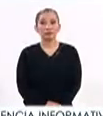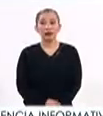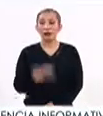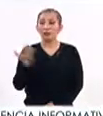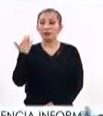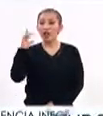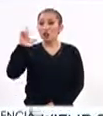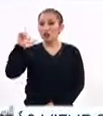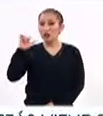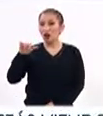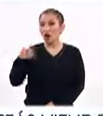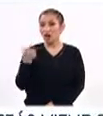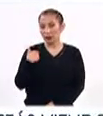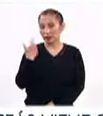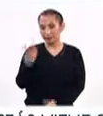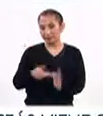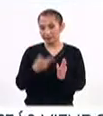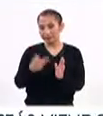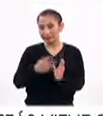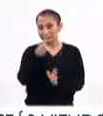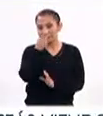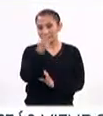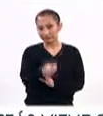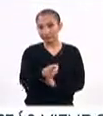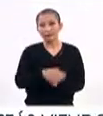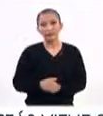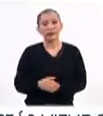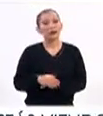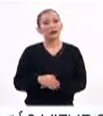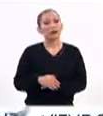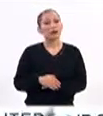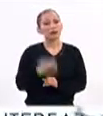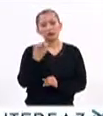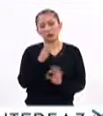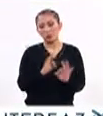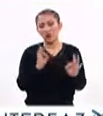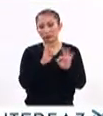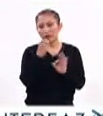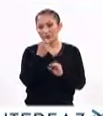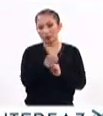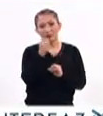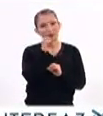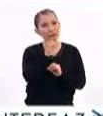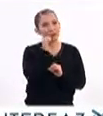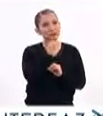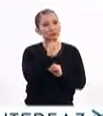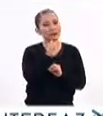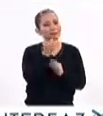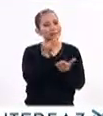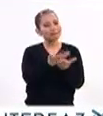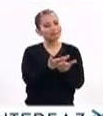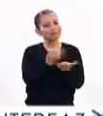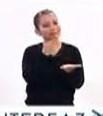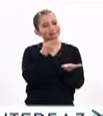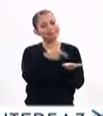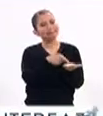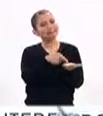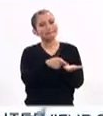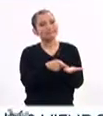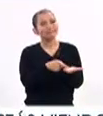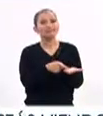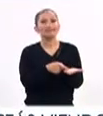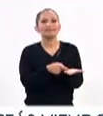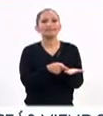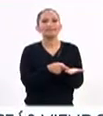Y el pasado lunes 11, lo hemos venido diciendo, reiterando, porque es muy importante siempre tenerlo sobre la